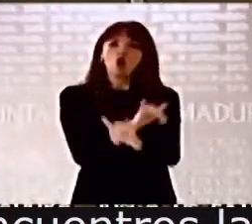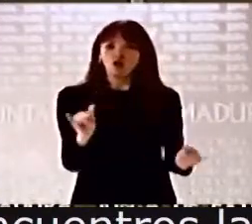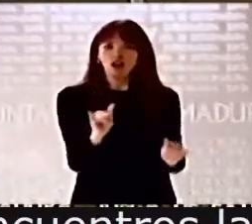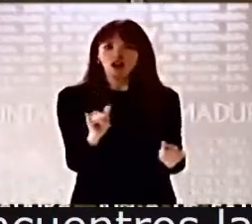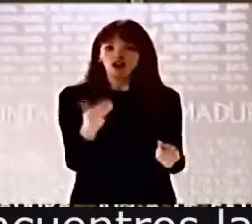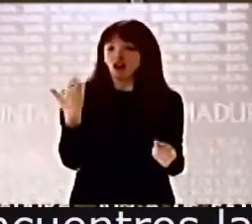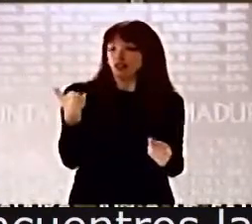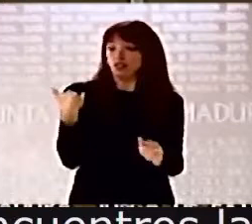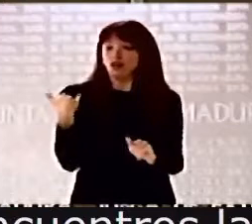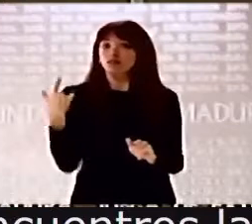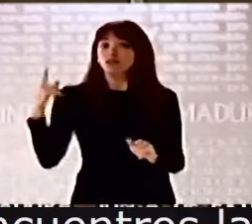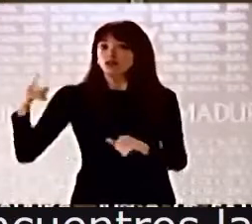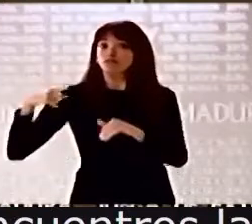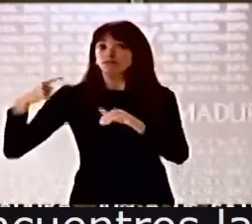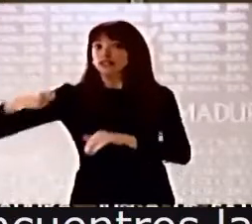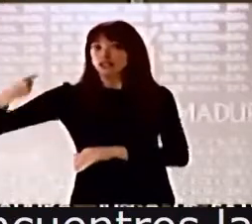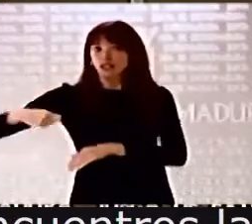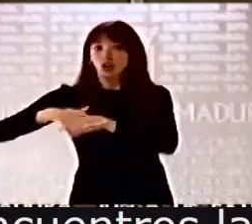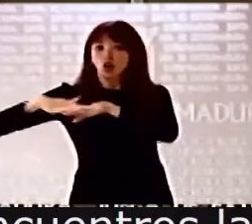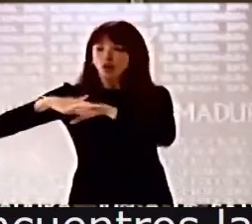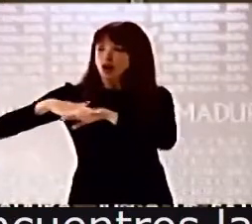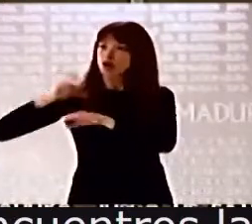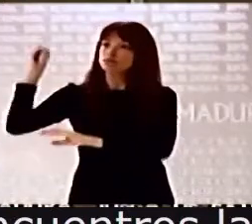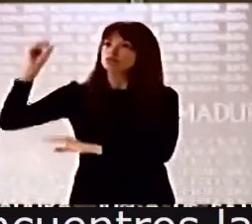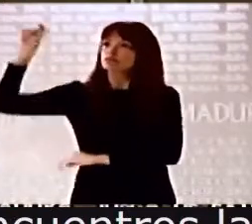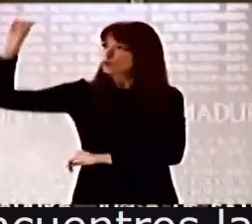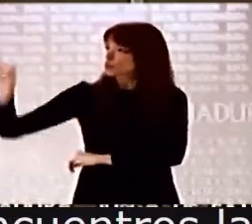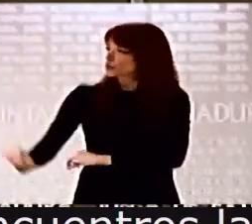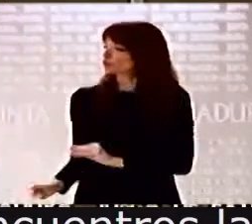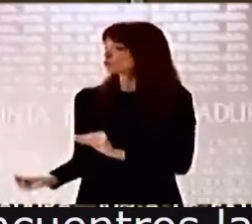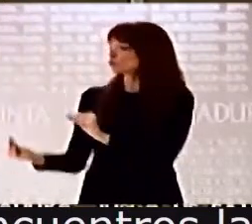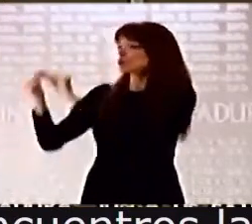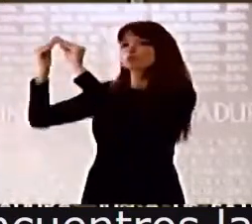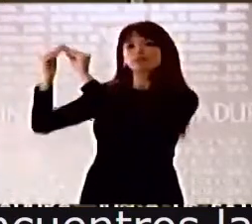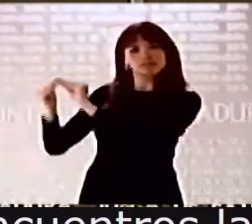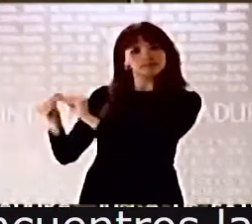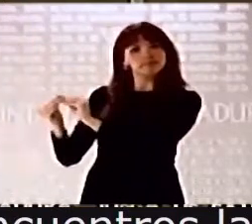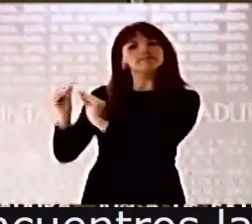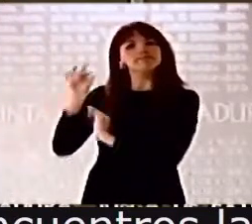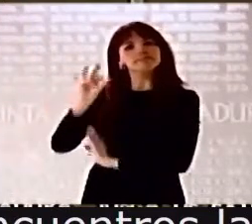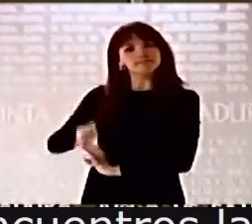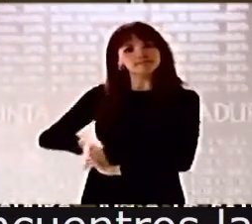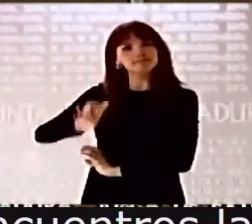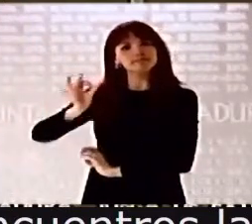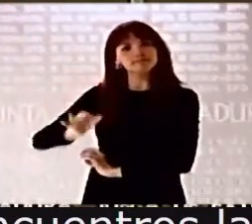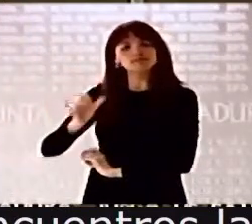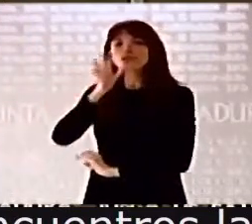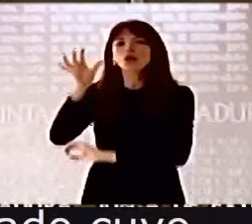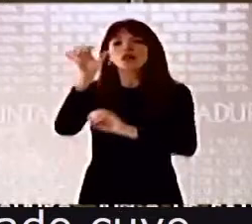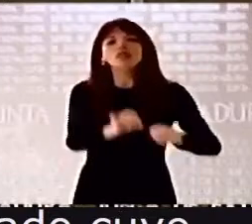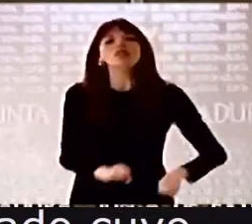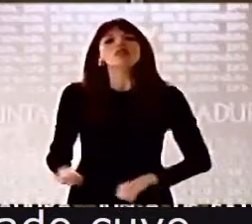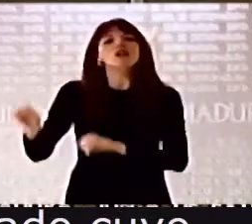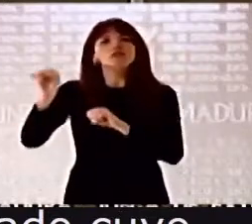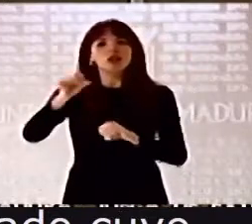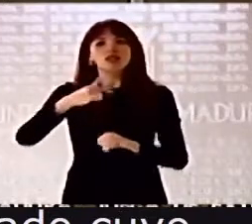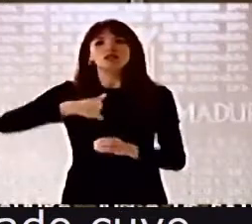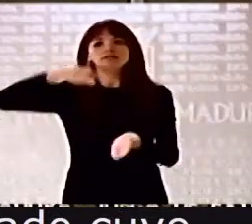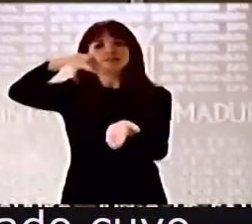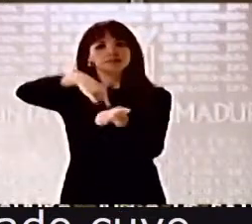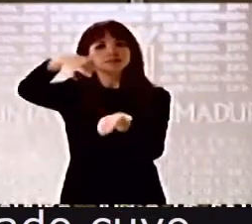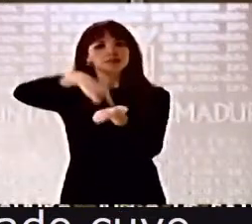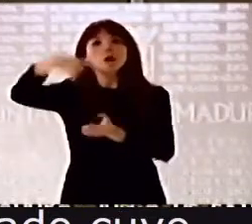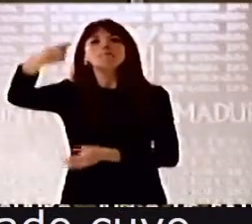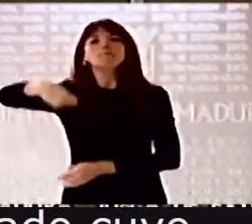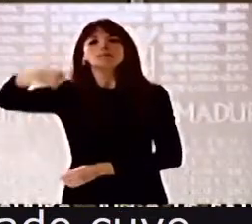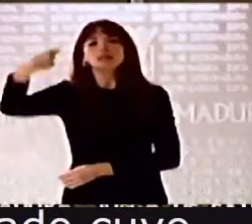otro día y de cuyo discurso yo me siento tan cercano. Por cierto, defiendo y defenderé siempre al jefe del Estado,